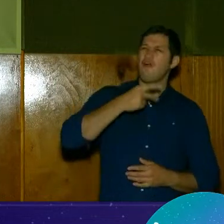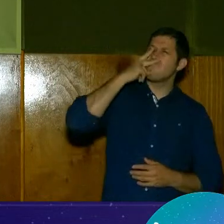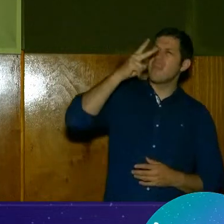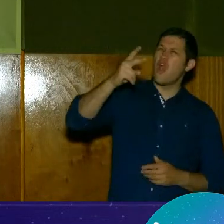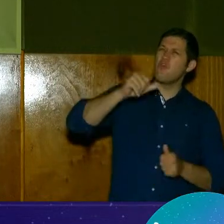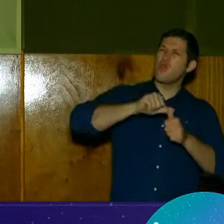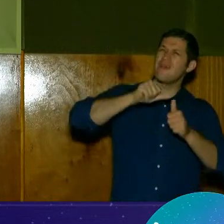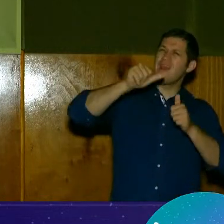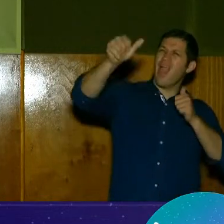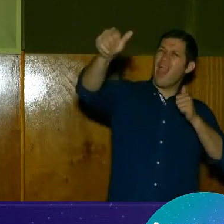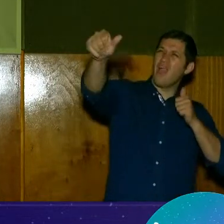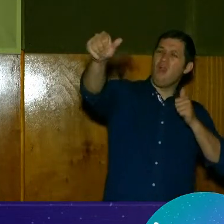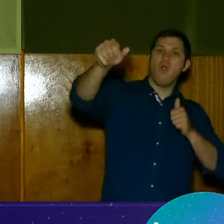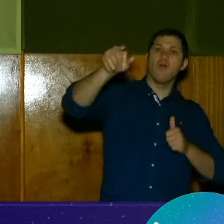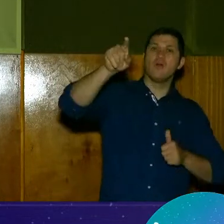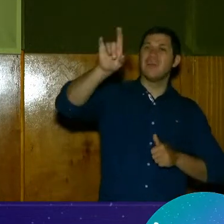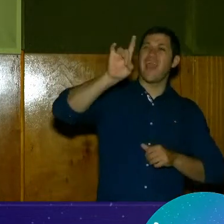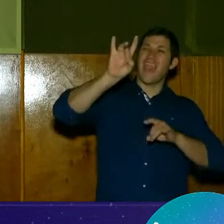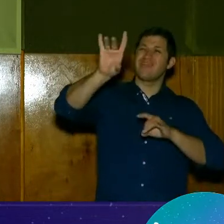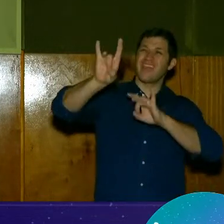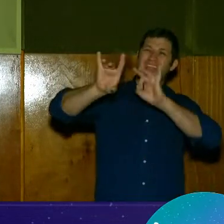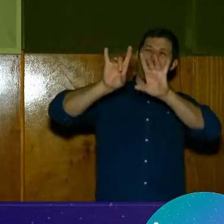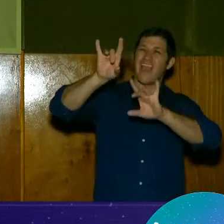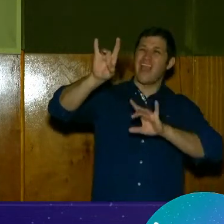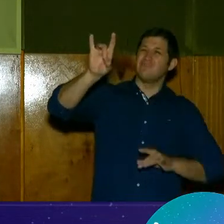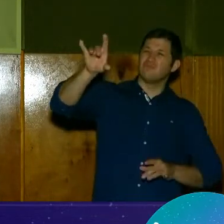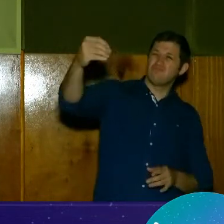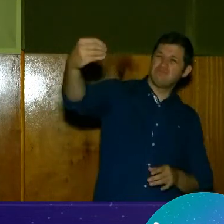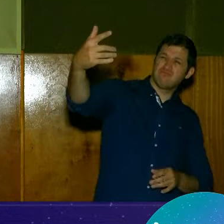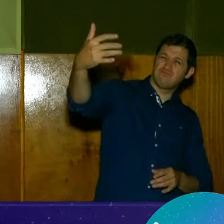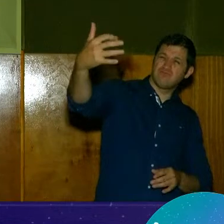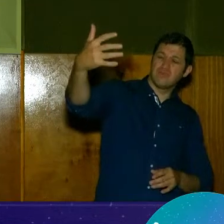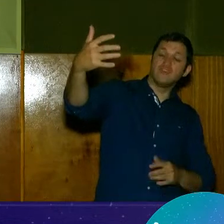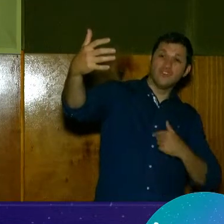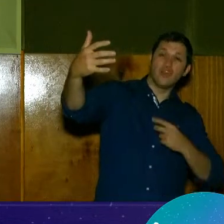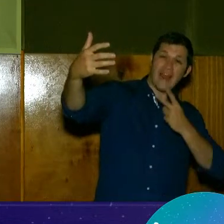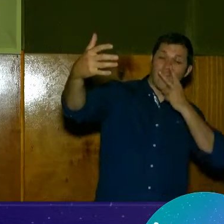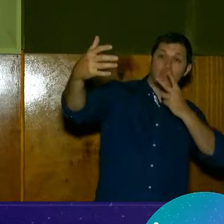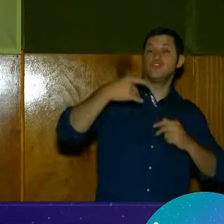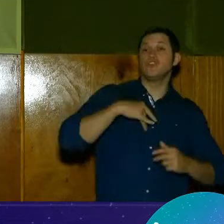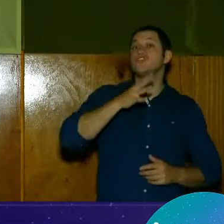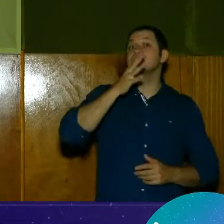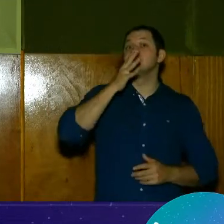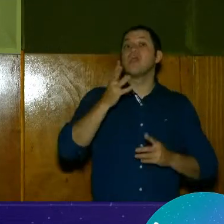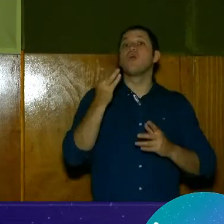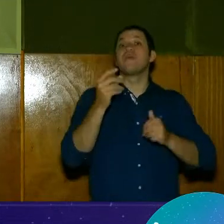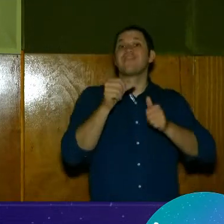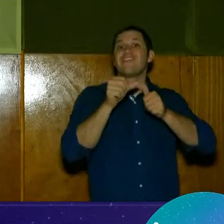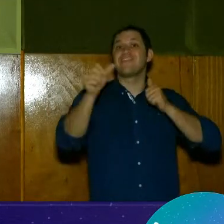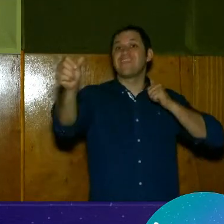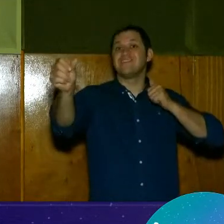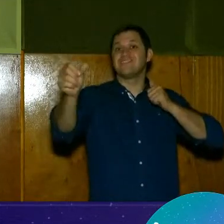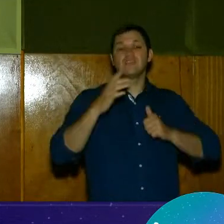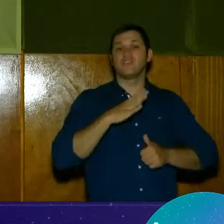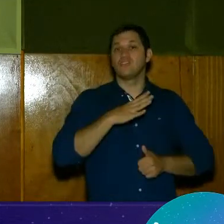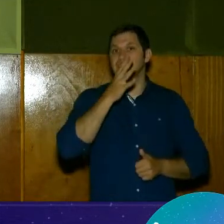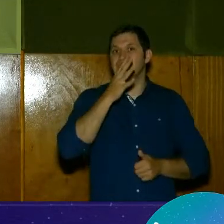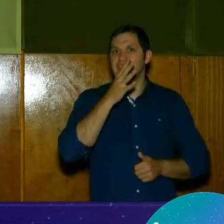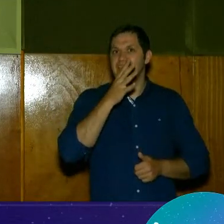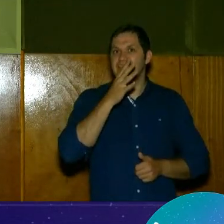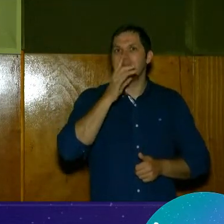el tiempo a más tiempo más brillo eso quiere decir que si yo veo muy lejos una